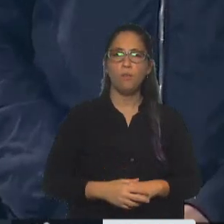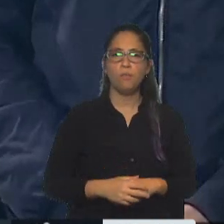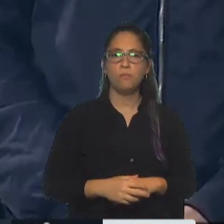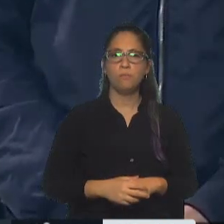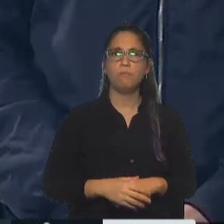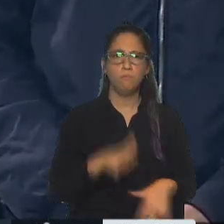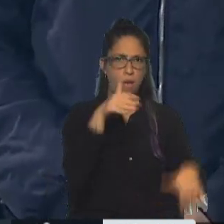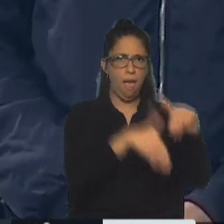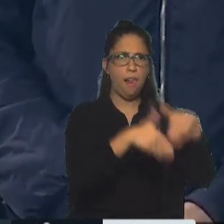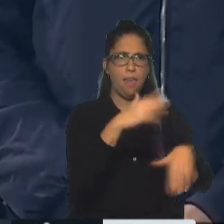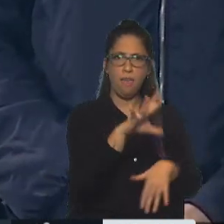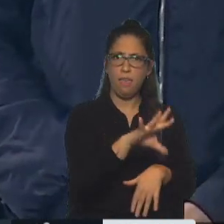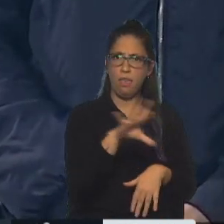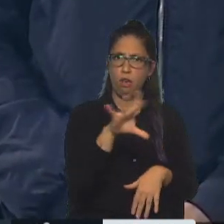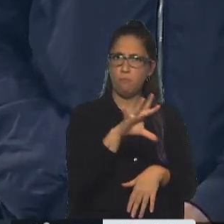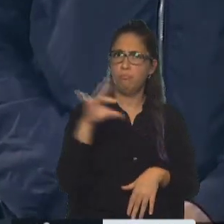votado en las urnas,